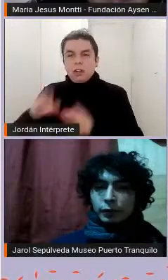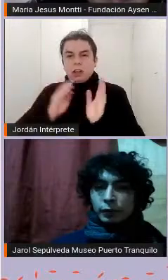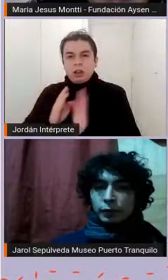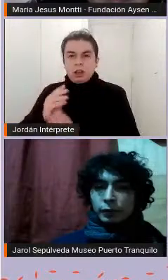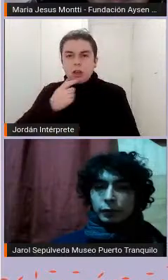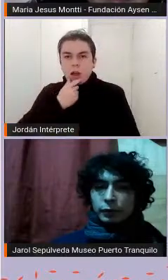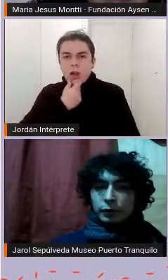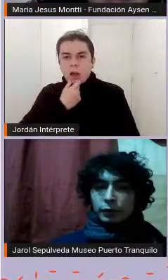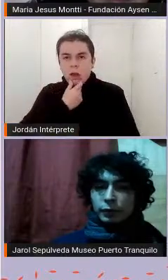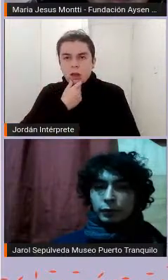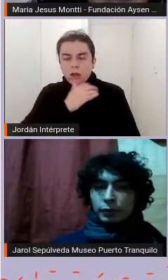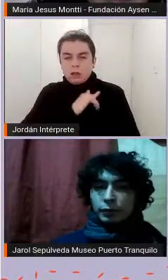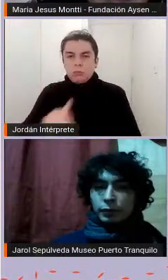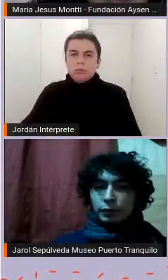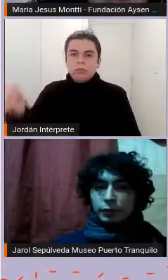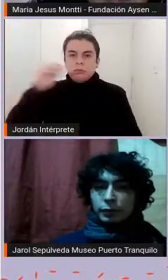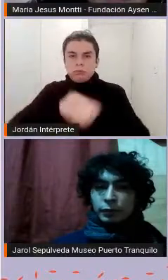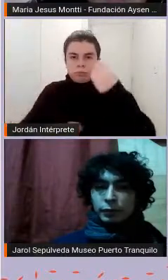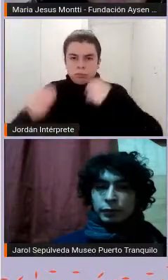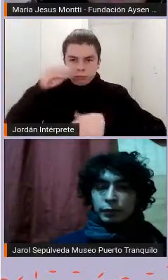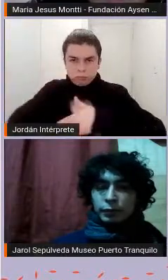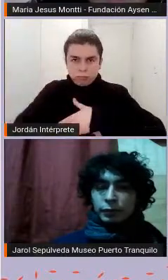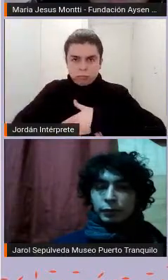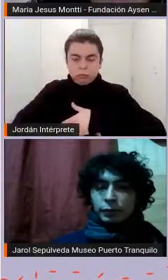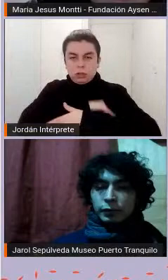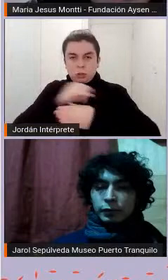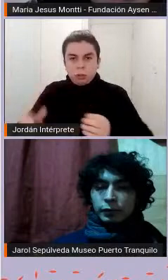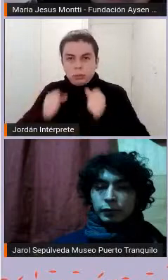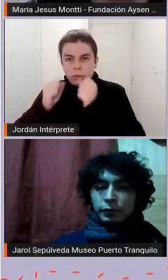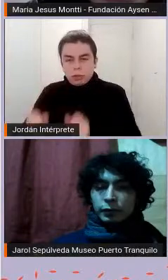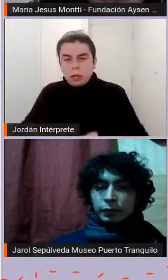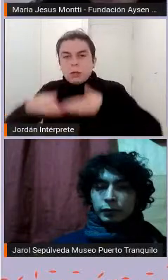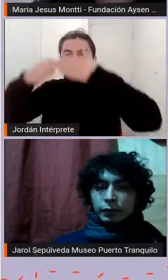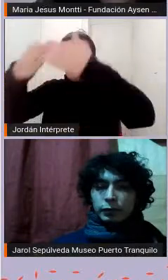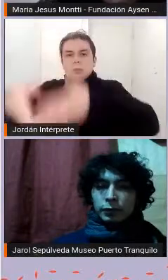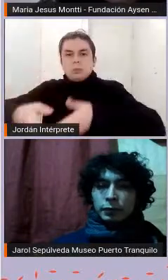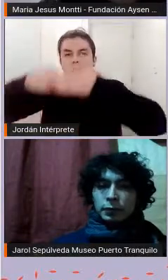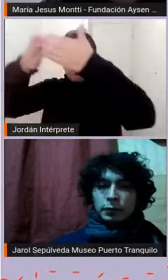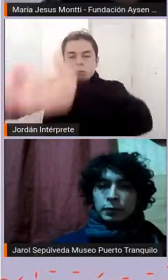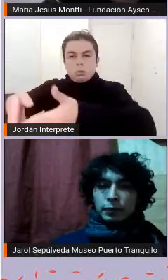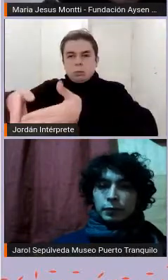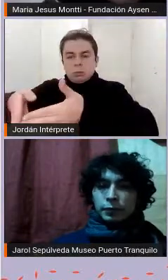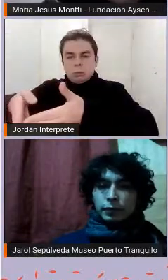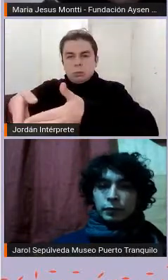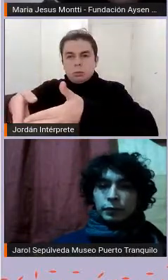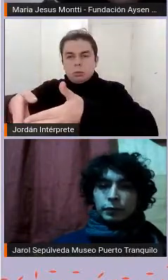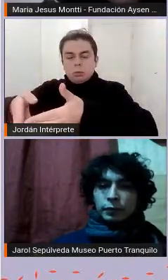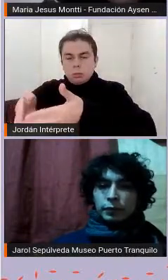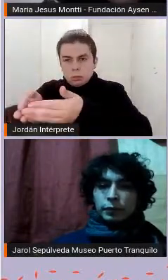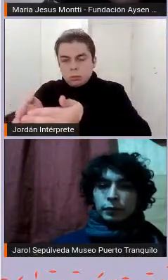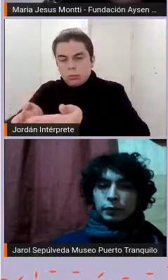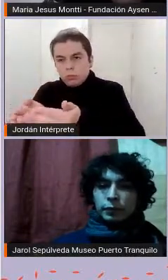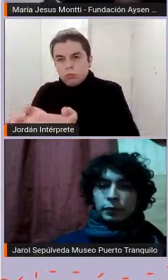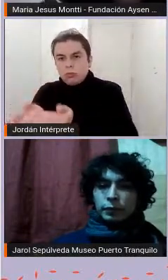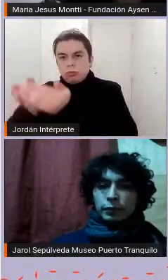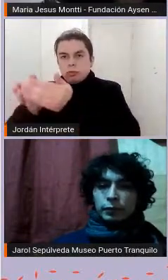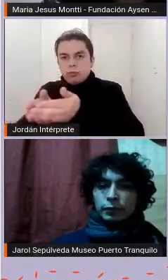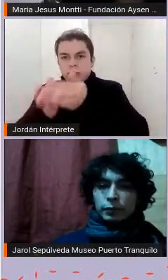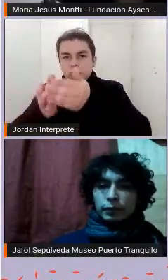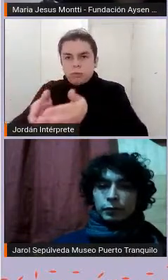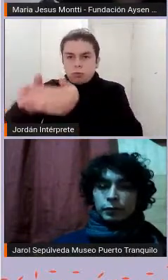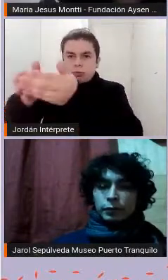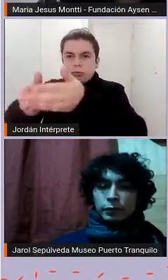a clasificar para luego embarcarlos y que regresen a Tortel